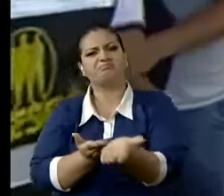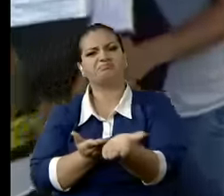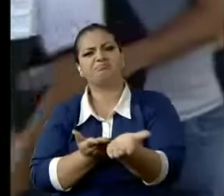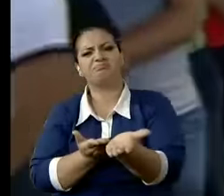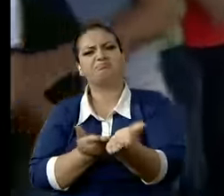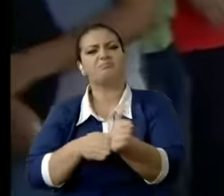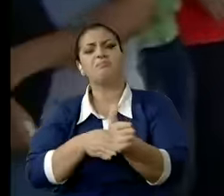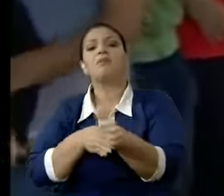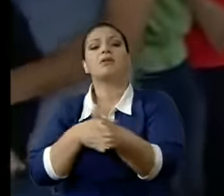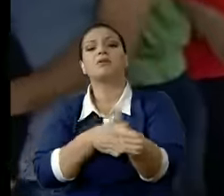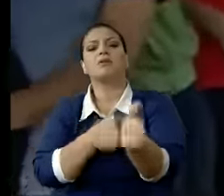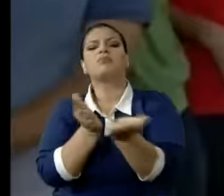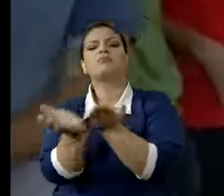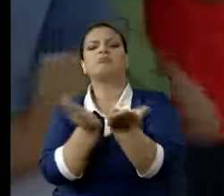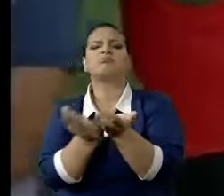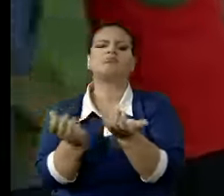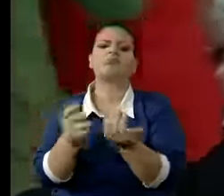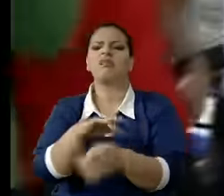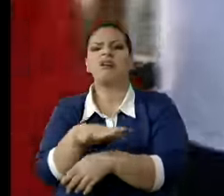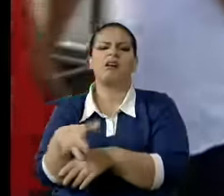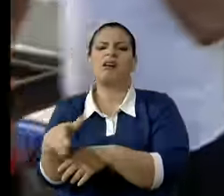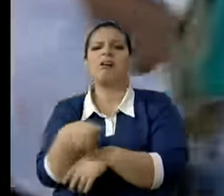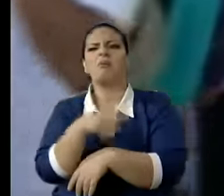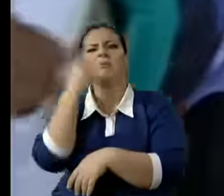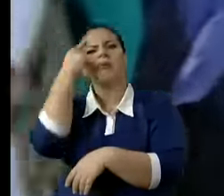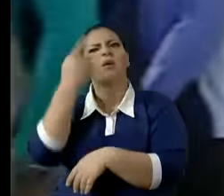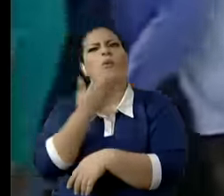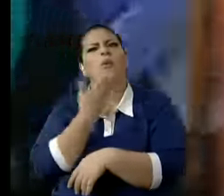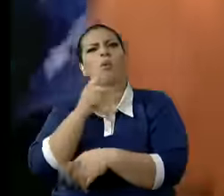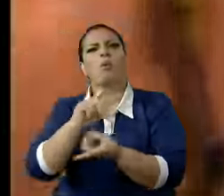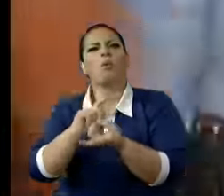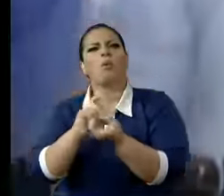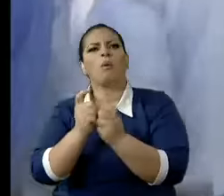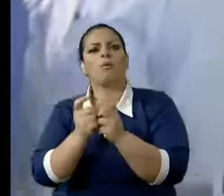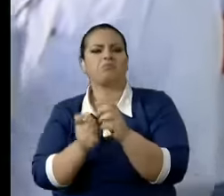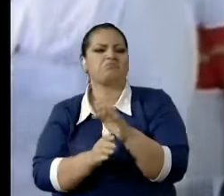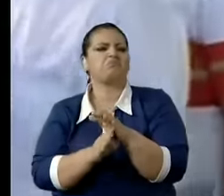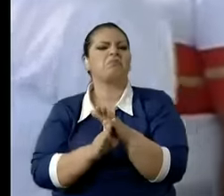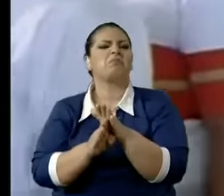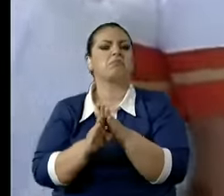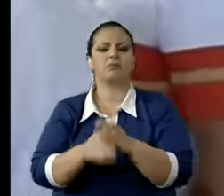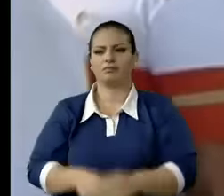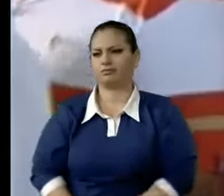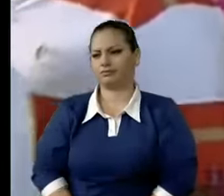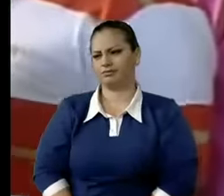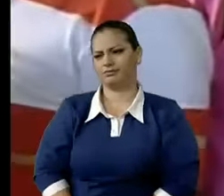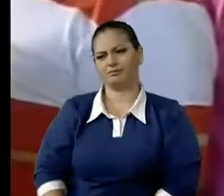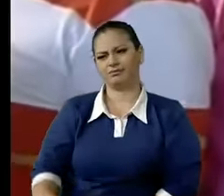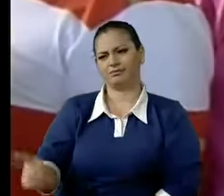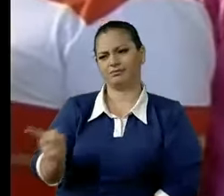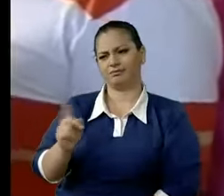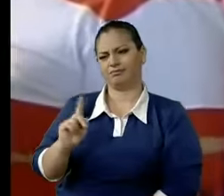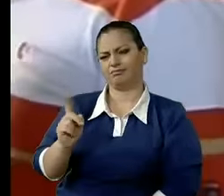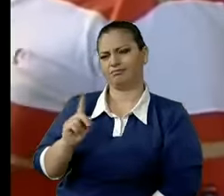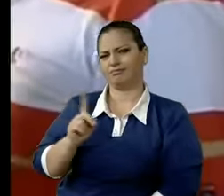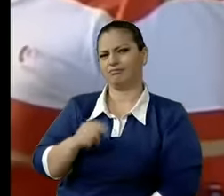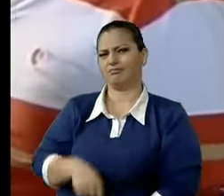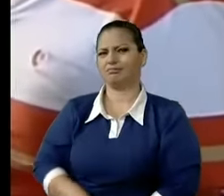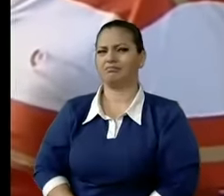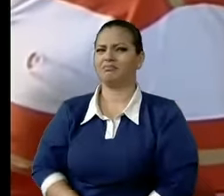en cuanto al servicio de la Metrovía, como para que justifique el alza? No, no justifica. En cuanto al servicio... Una petición que usted tenga. El